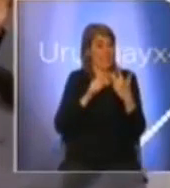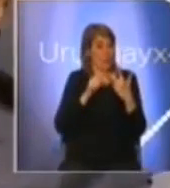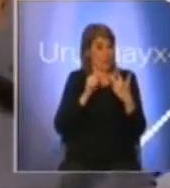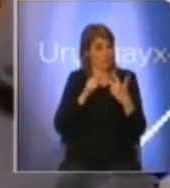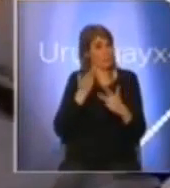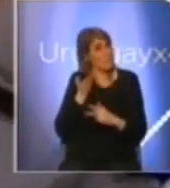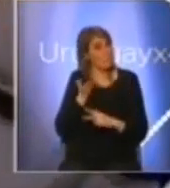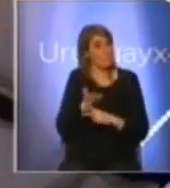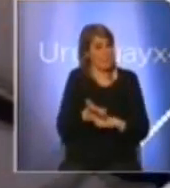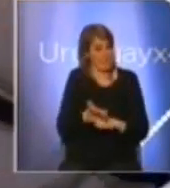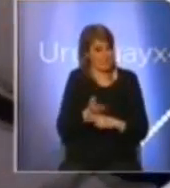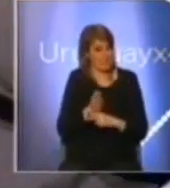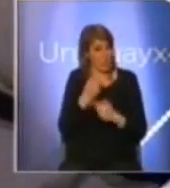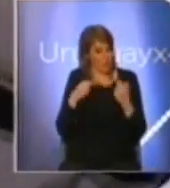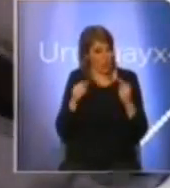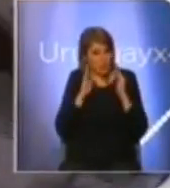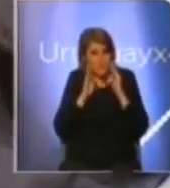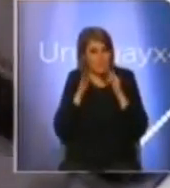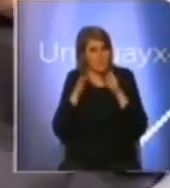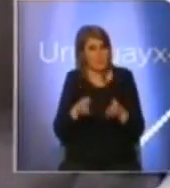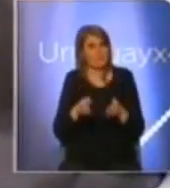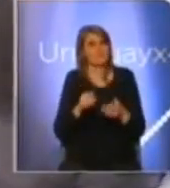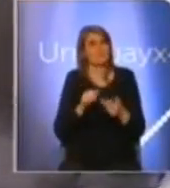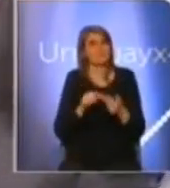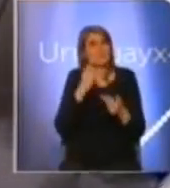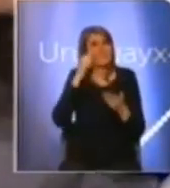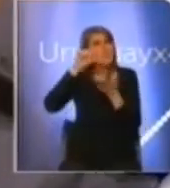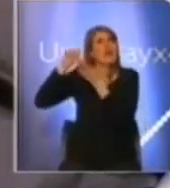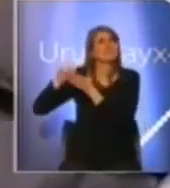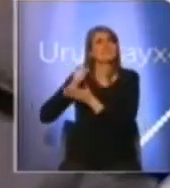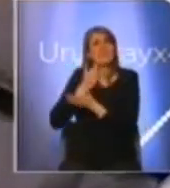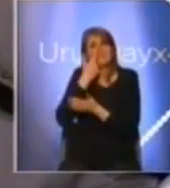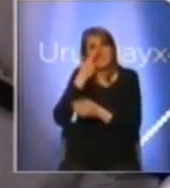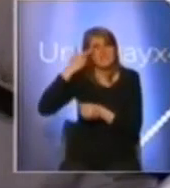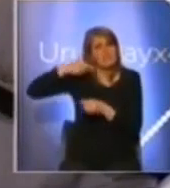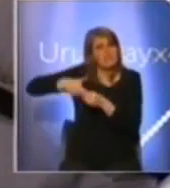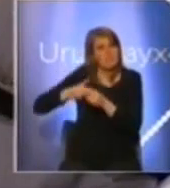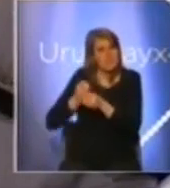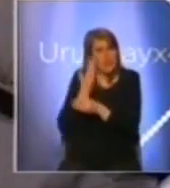algo mucho más concreto, pero así como los países buscan petróleo,